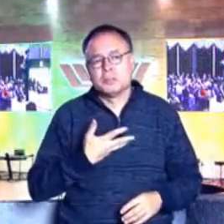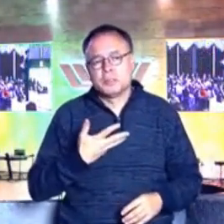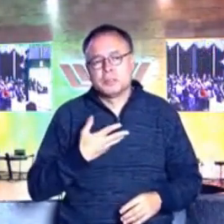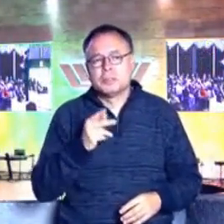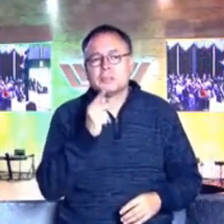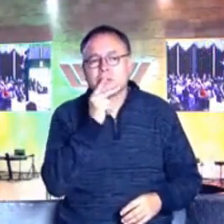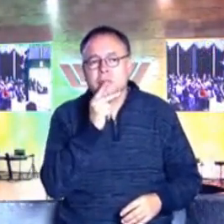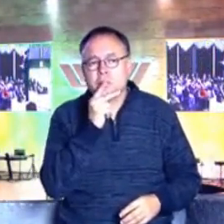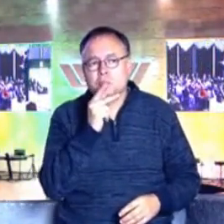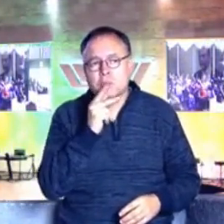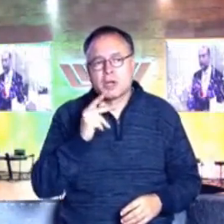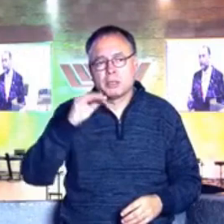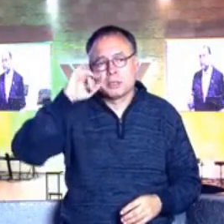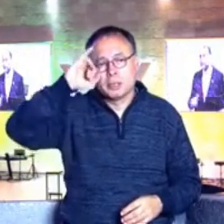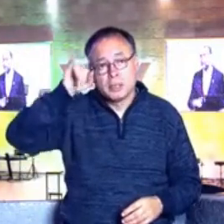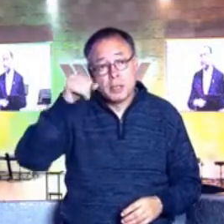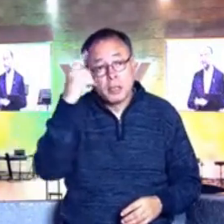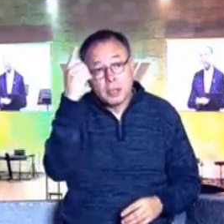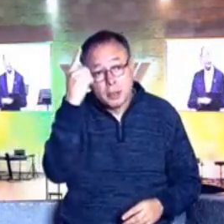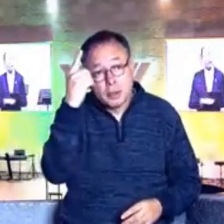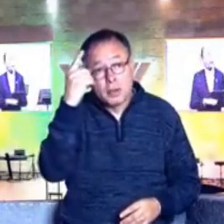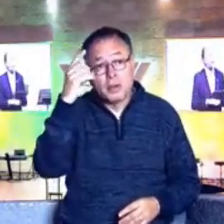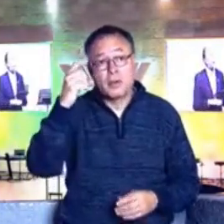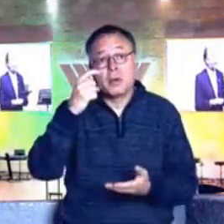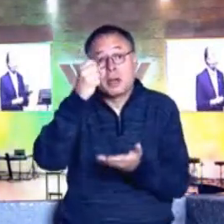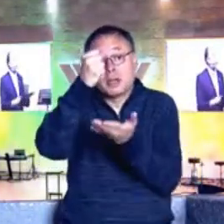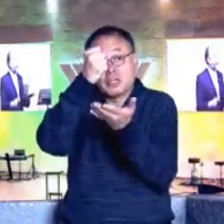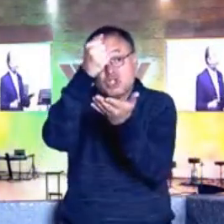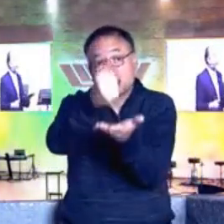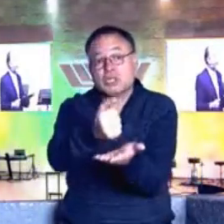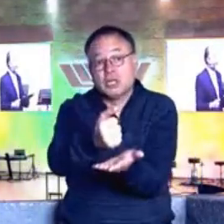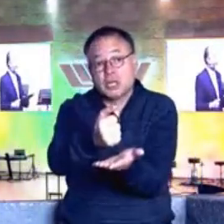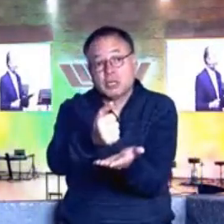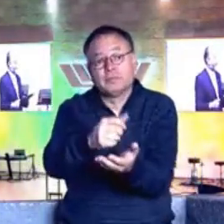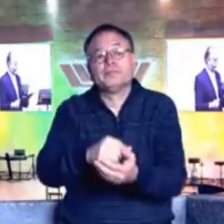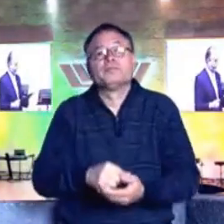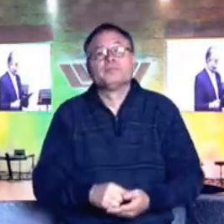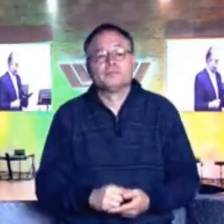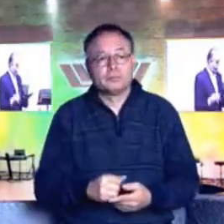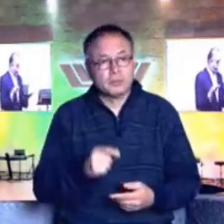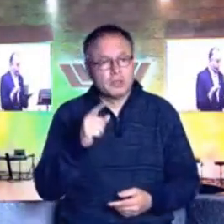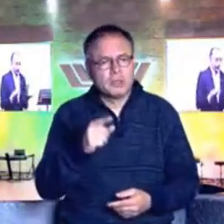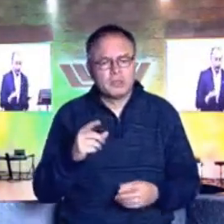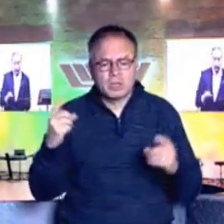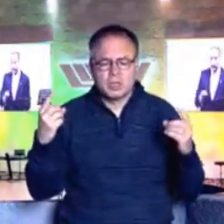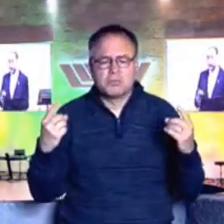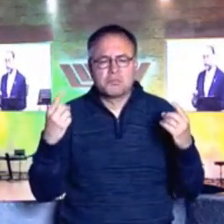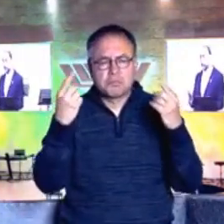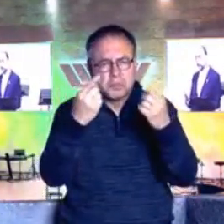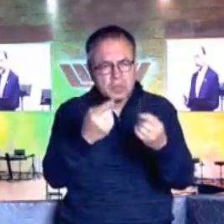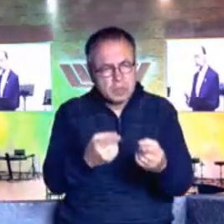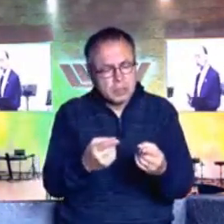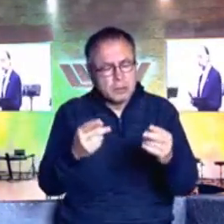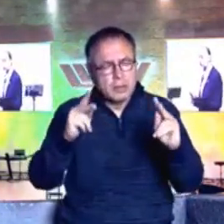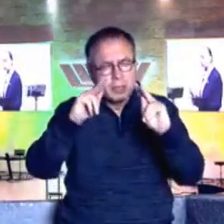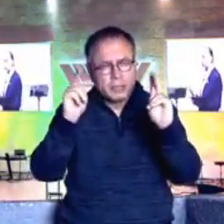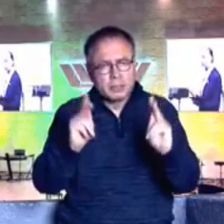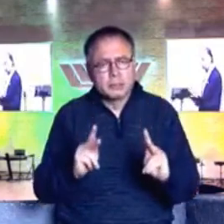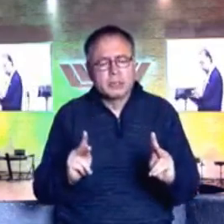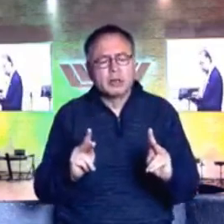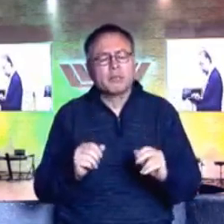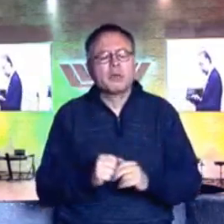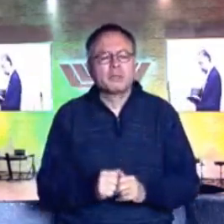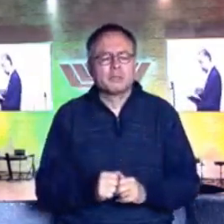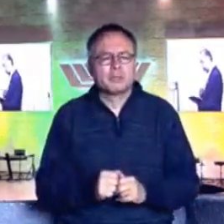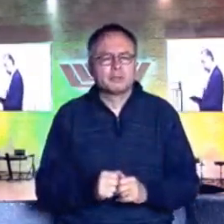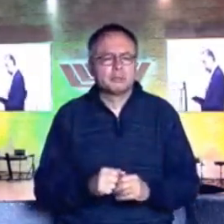Jehová jire y él suple la paz que tú necesitas En tercer lugar él suple tus necesidades